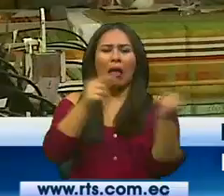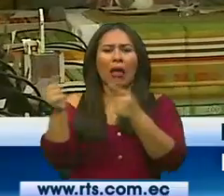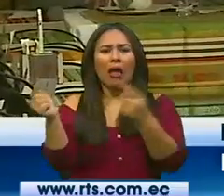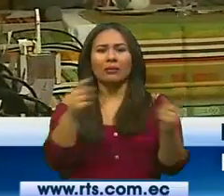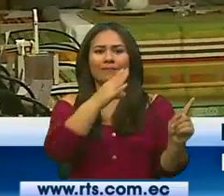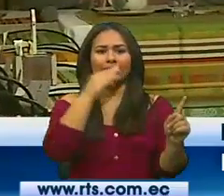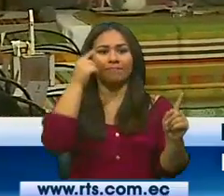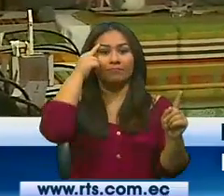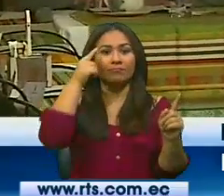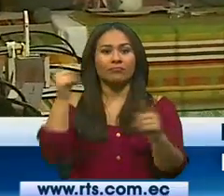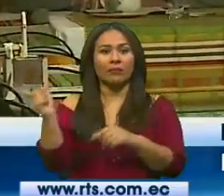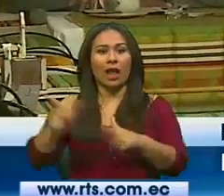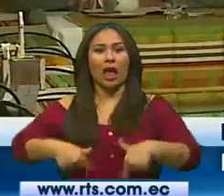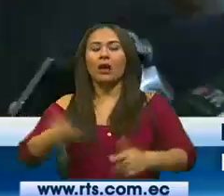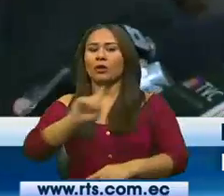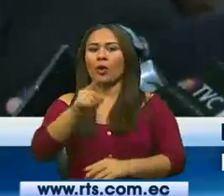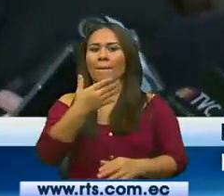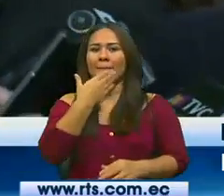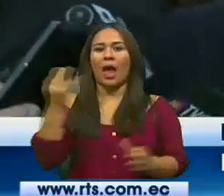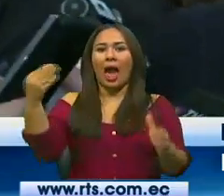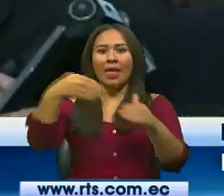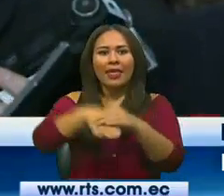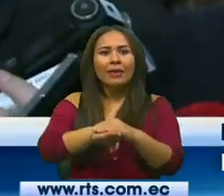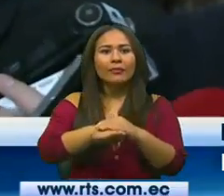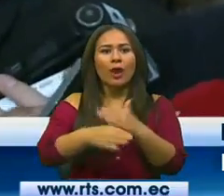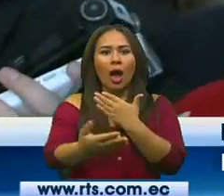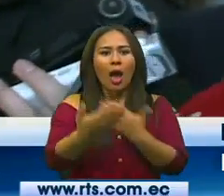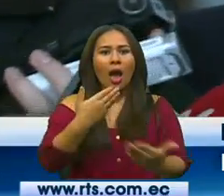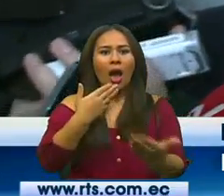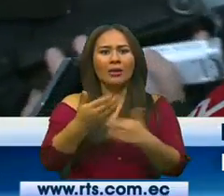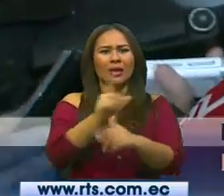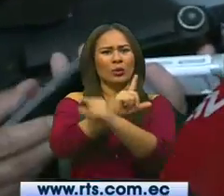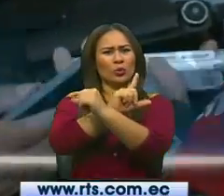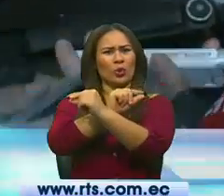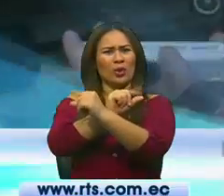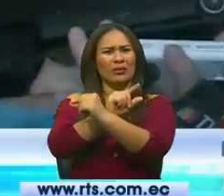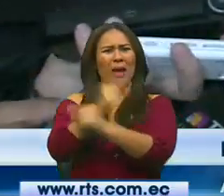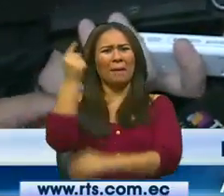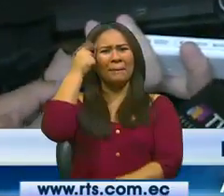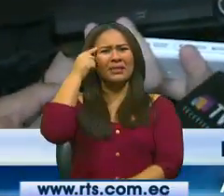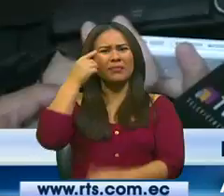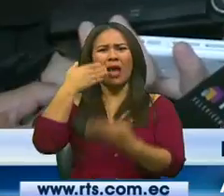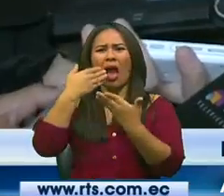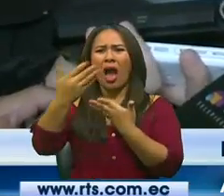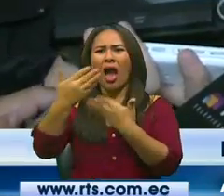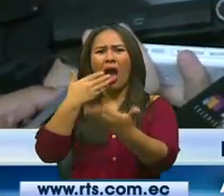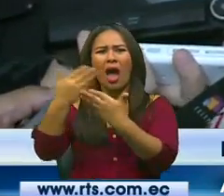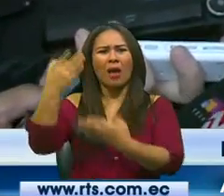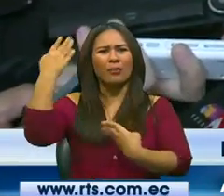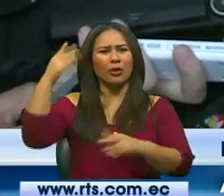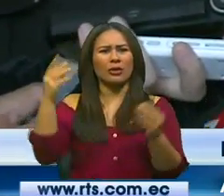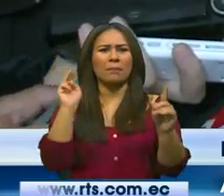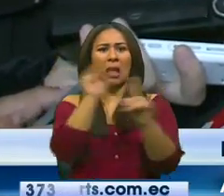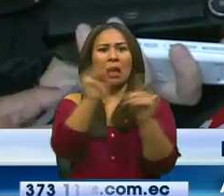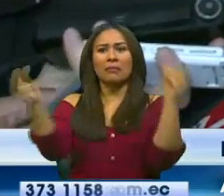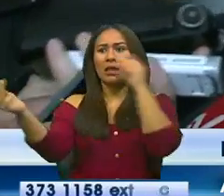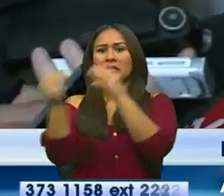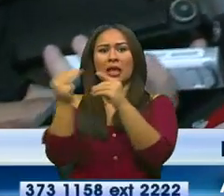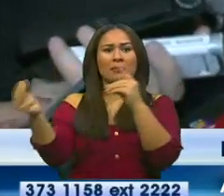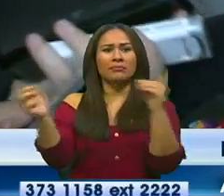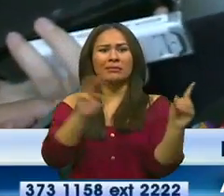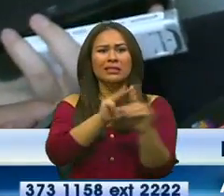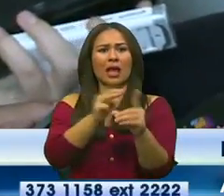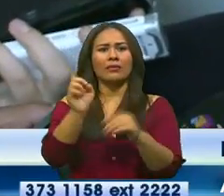un intenso diálogo interno. Twitter no es un mecanismo de generación de pensamiento político. Quizá es, la representación